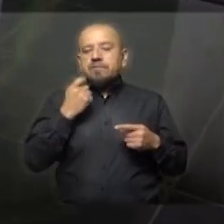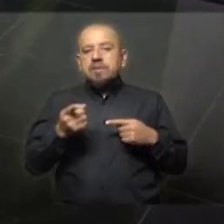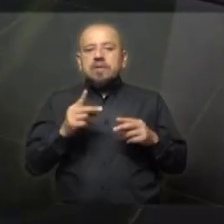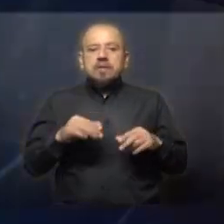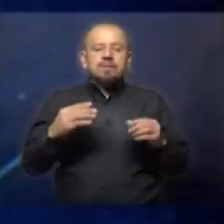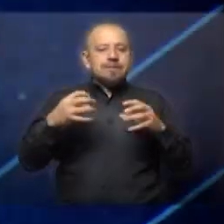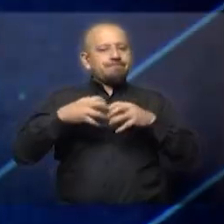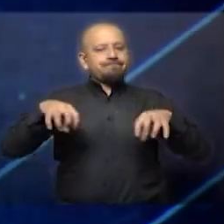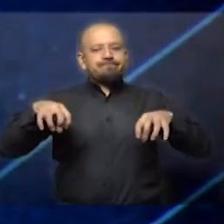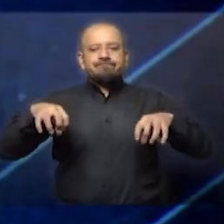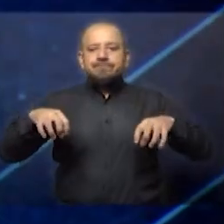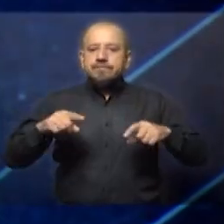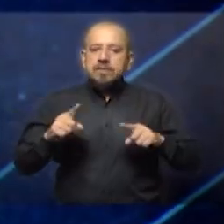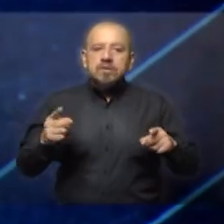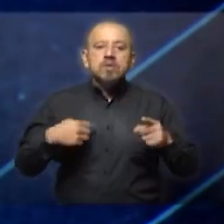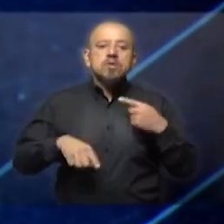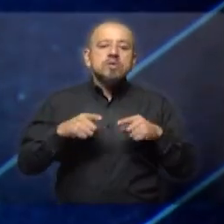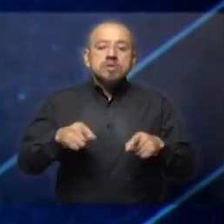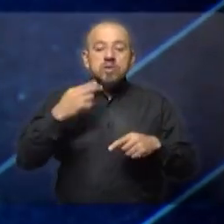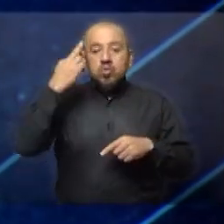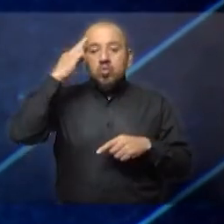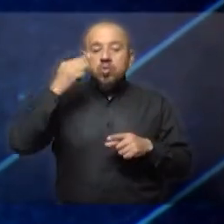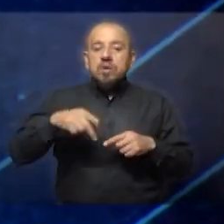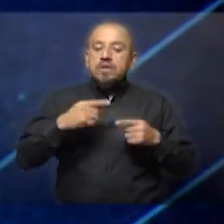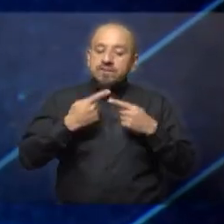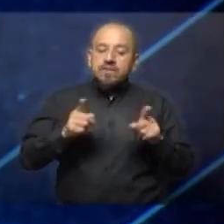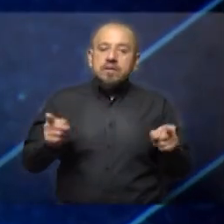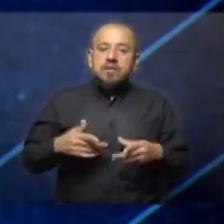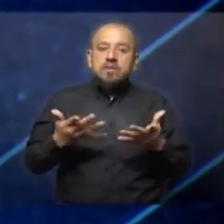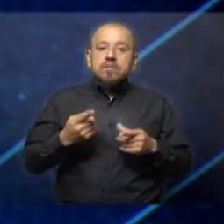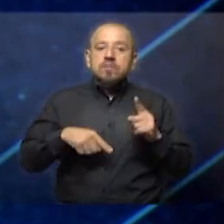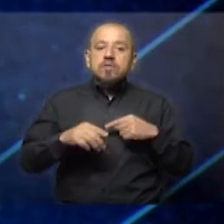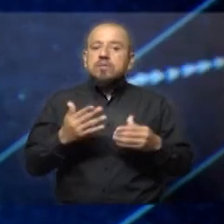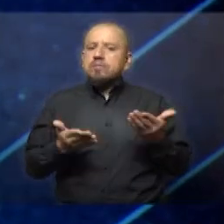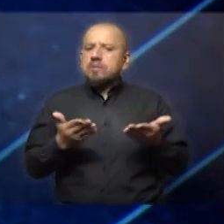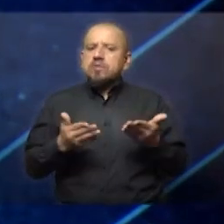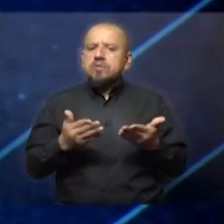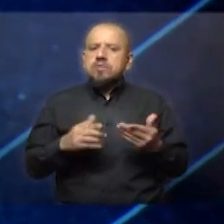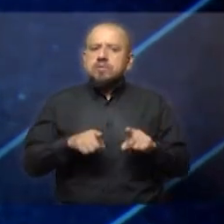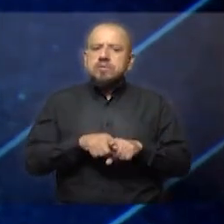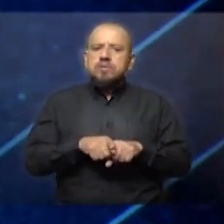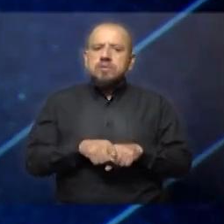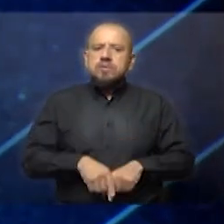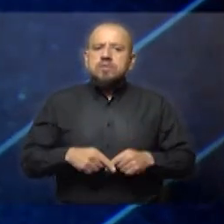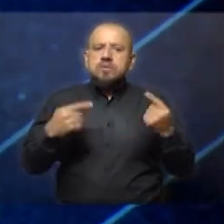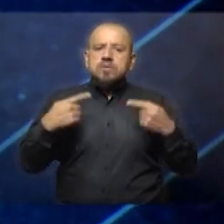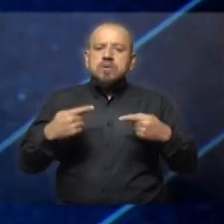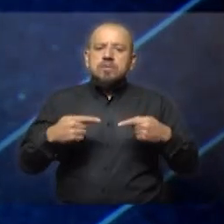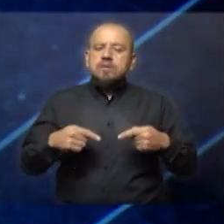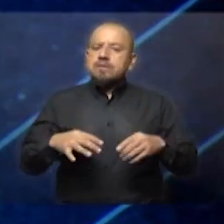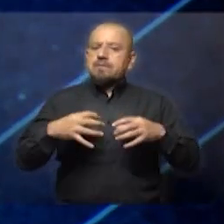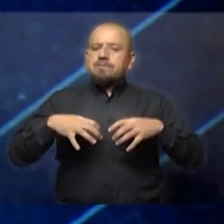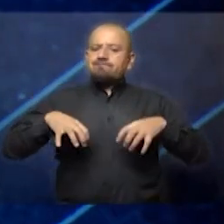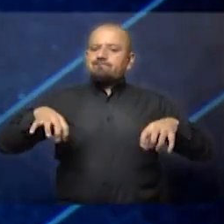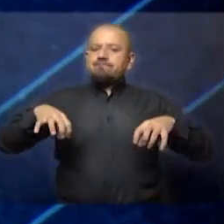polarizantes no o sea es Uruguay era muy distinto al de ahora pero es muy parecido en cuanto a que el debate estaba polarizado